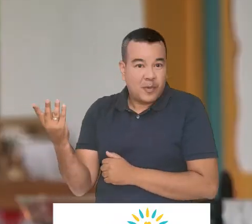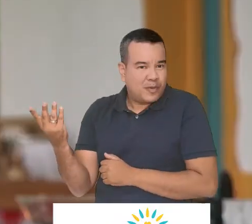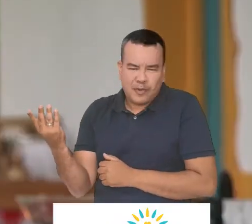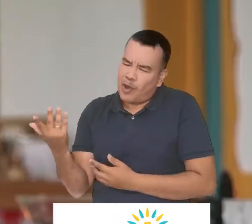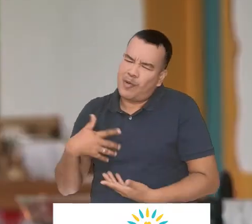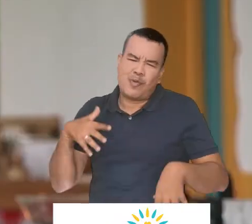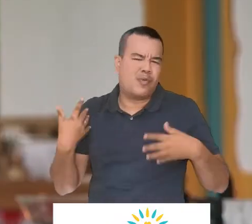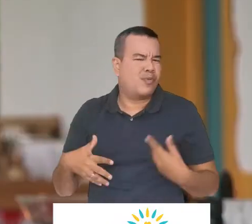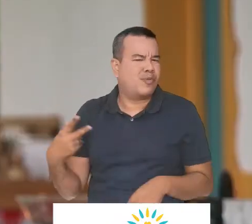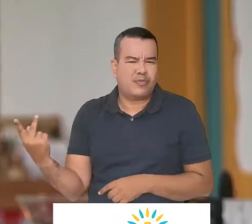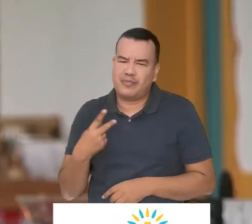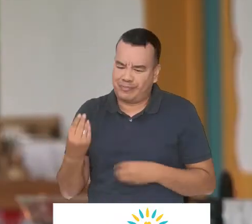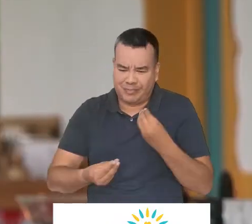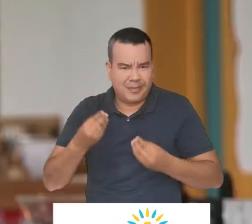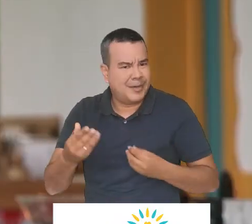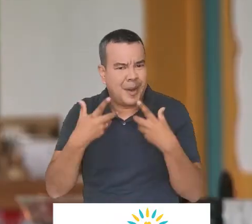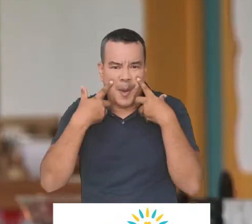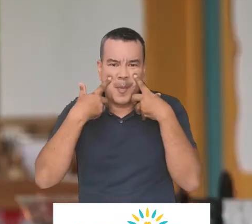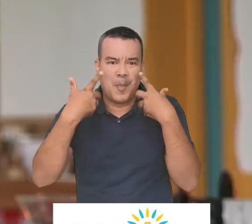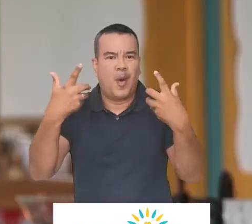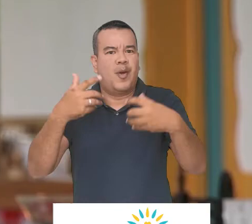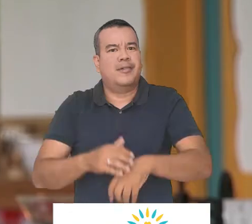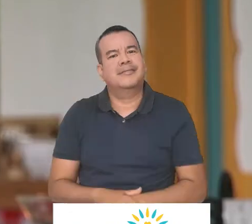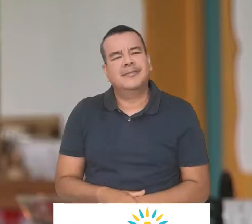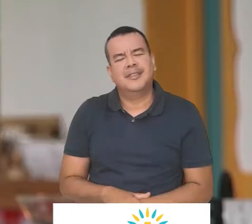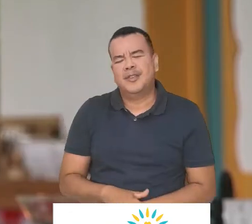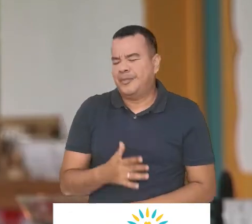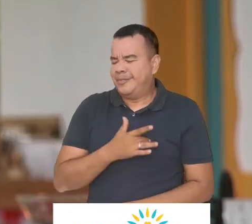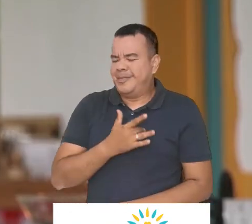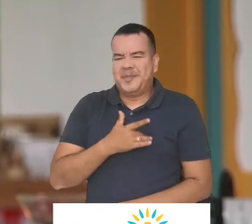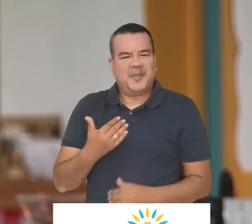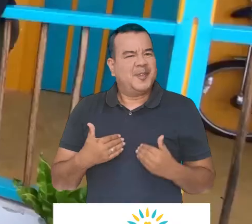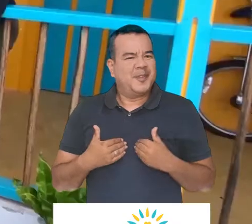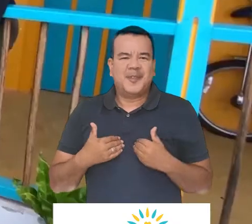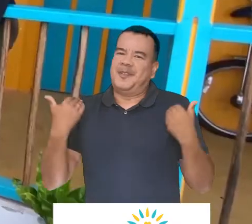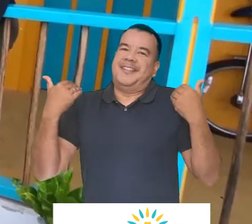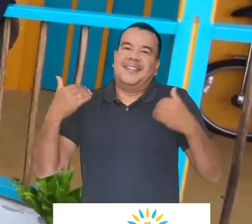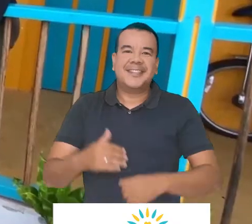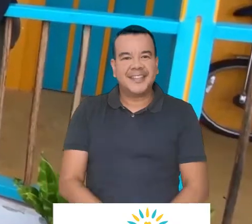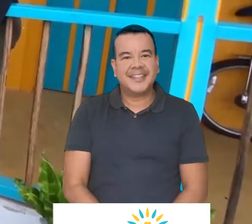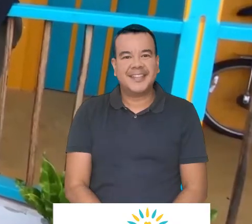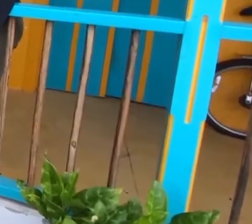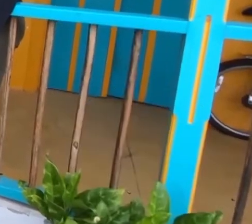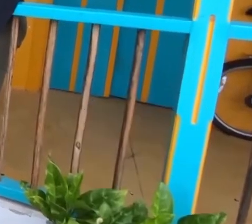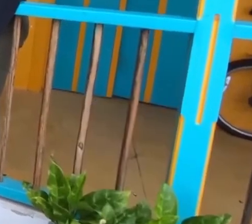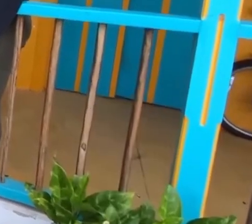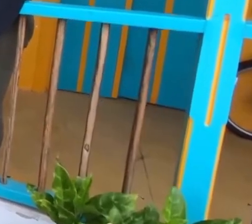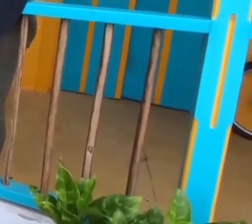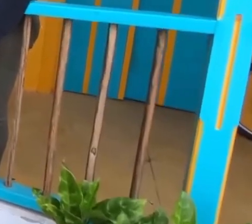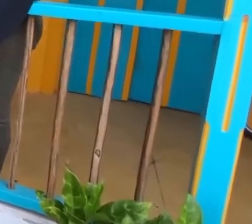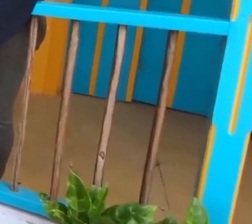grandiosas, entonces eso no solo me inspira, sino que me hace sentir muy feliz de hacer lo que estamos haciendo.